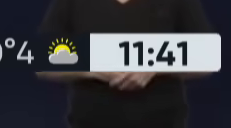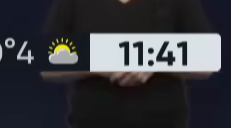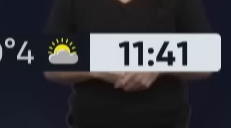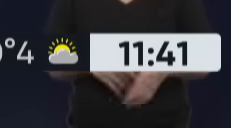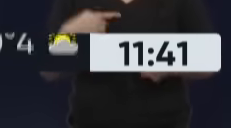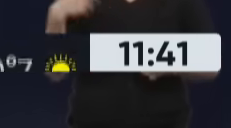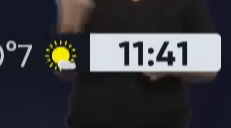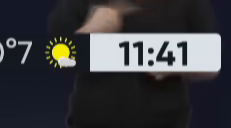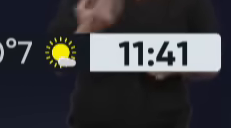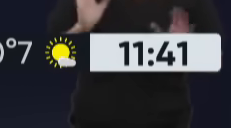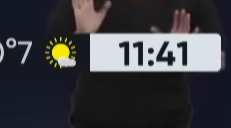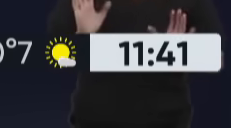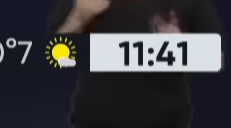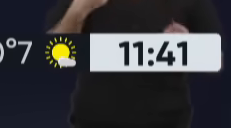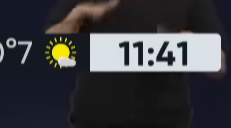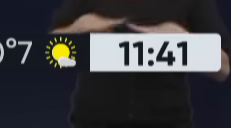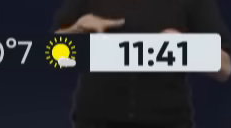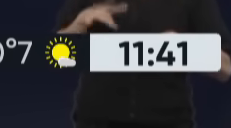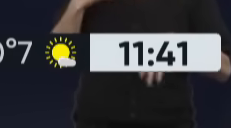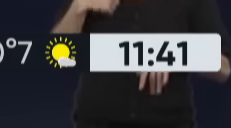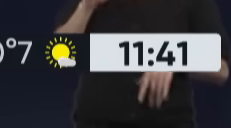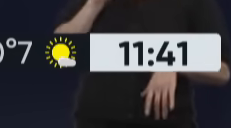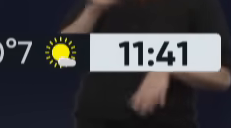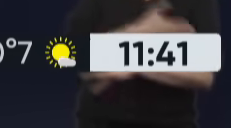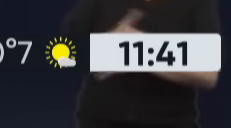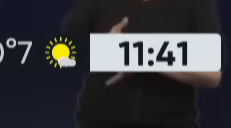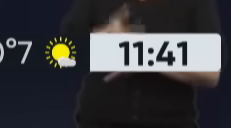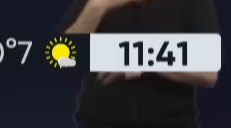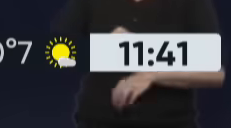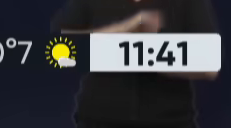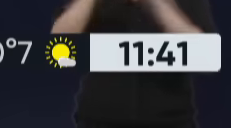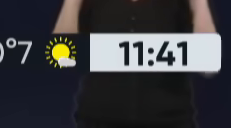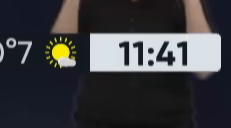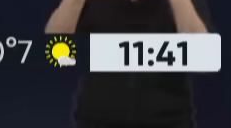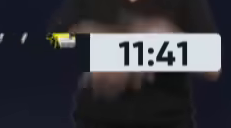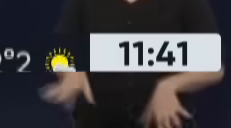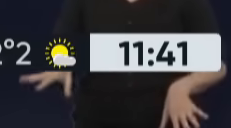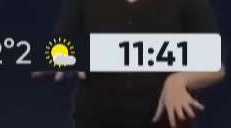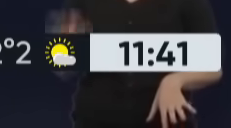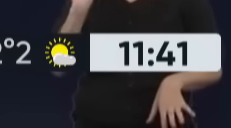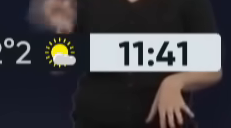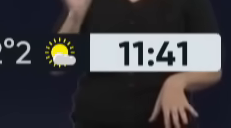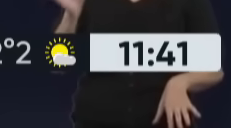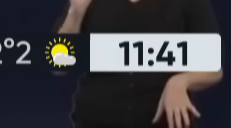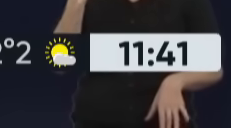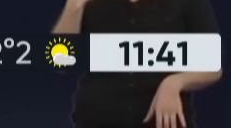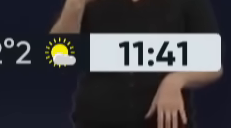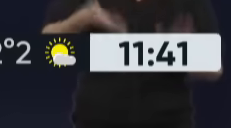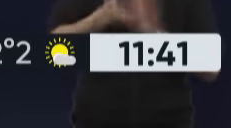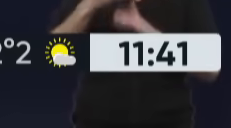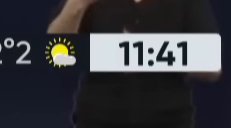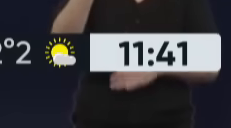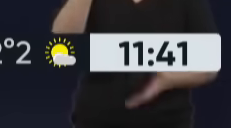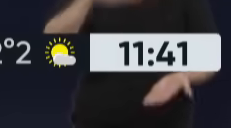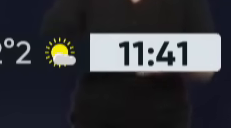Nosotros esta situación la comprendimos siempre y como prometimos íbamos a ir en contra de